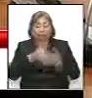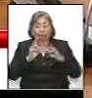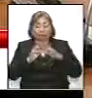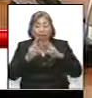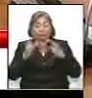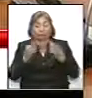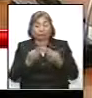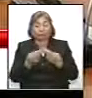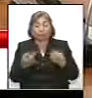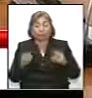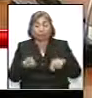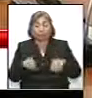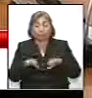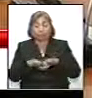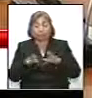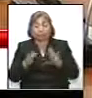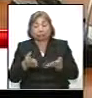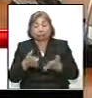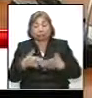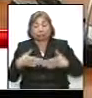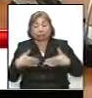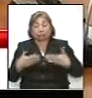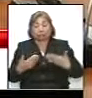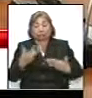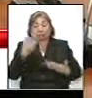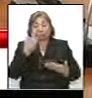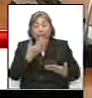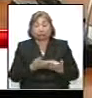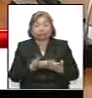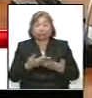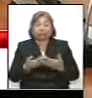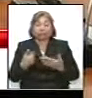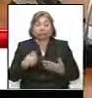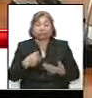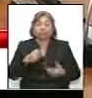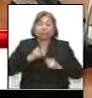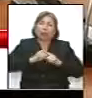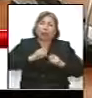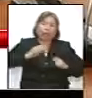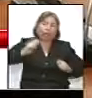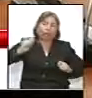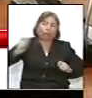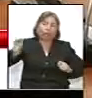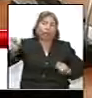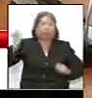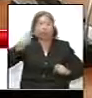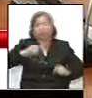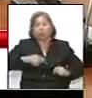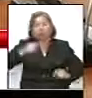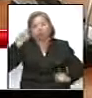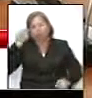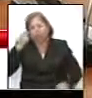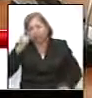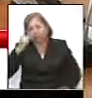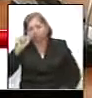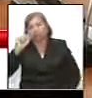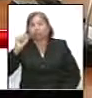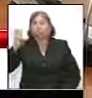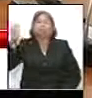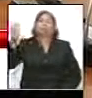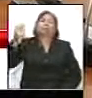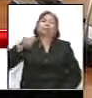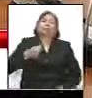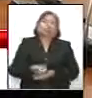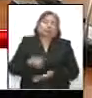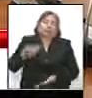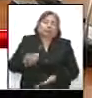no sé, pues esta mesa nos puede ver para que nosotros venimos de lejos, como ustedes ven, no podemos estar, es que